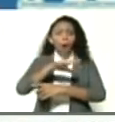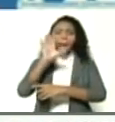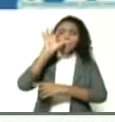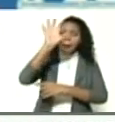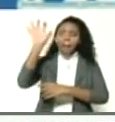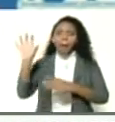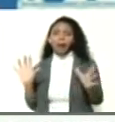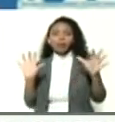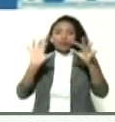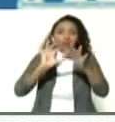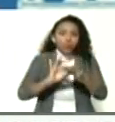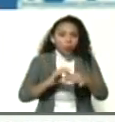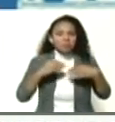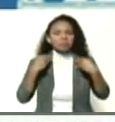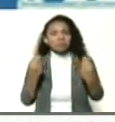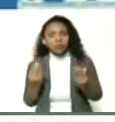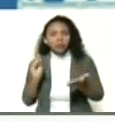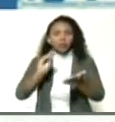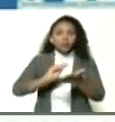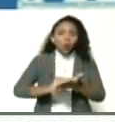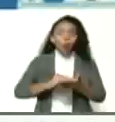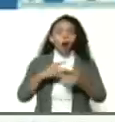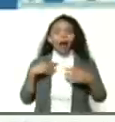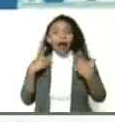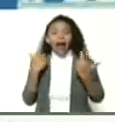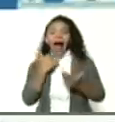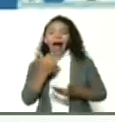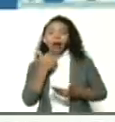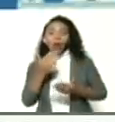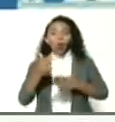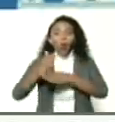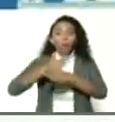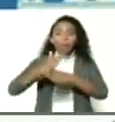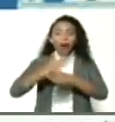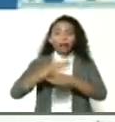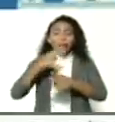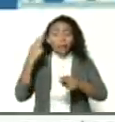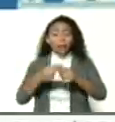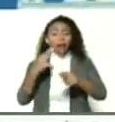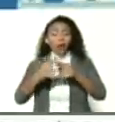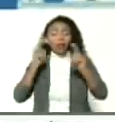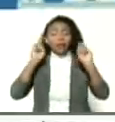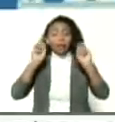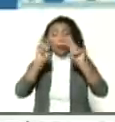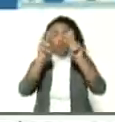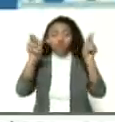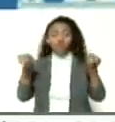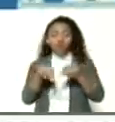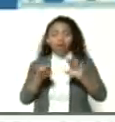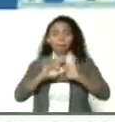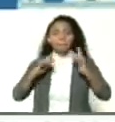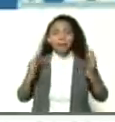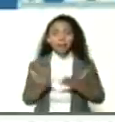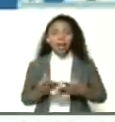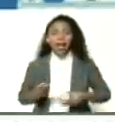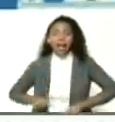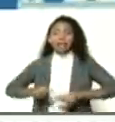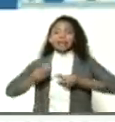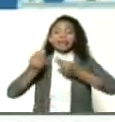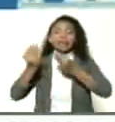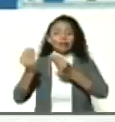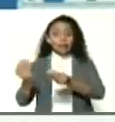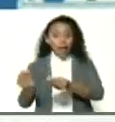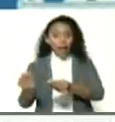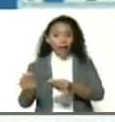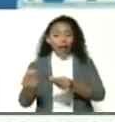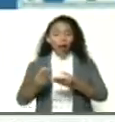unido para establecer el riesgo compartido en el marco de esta pandemia y para garantizar